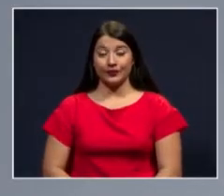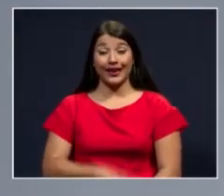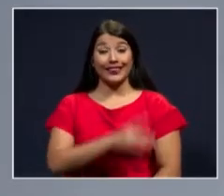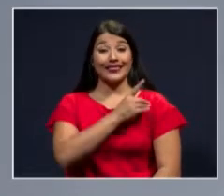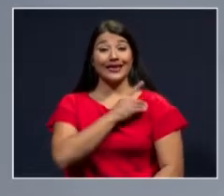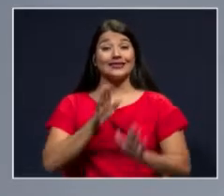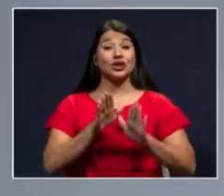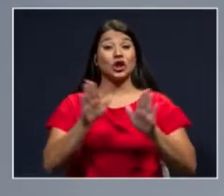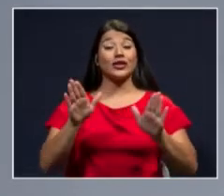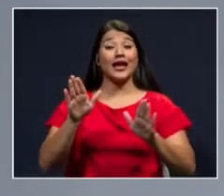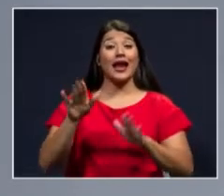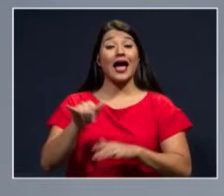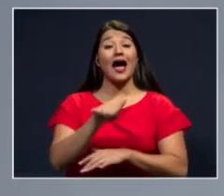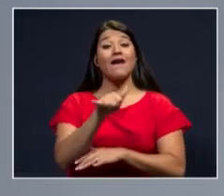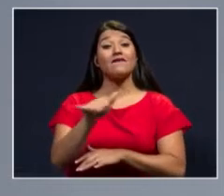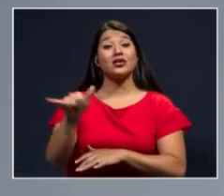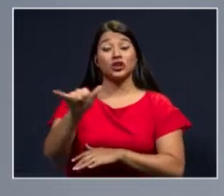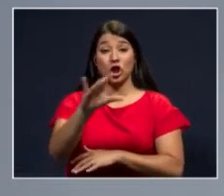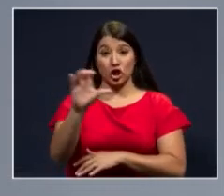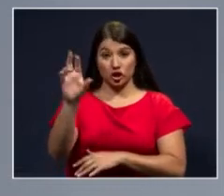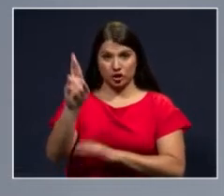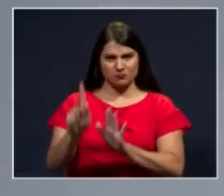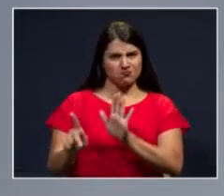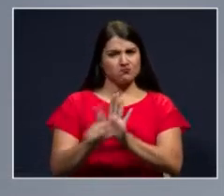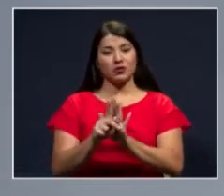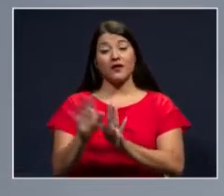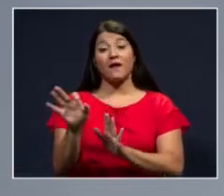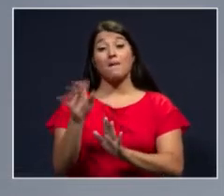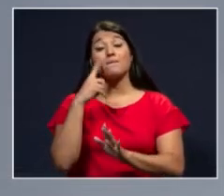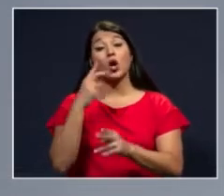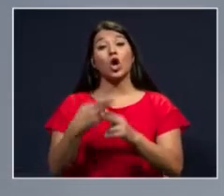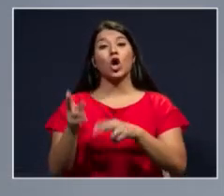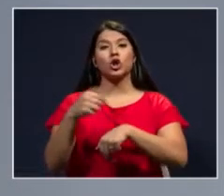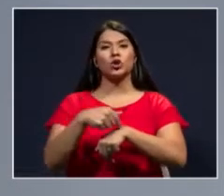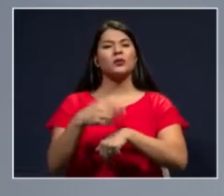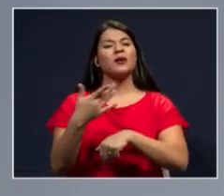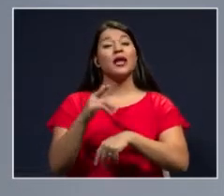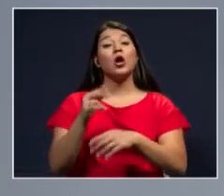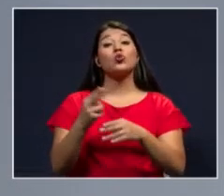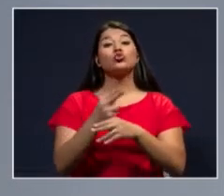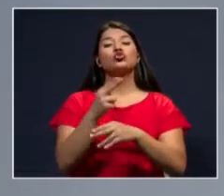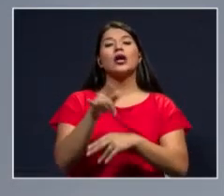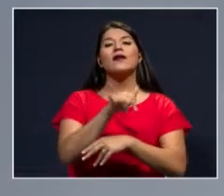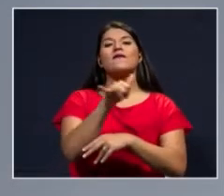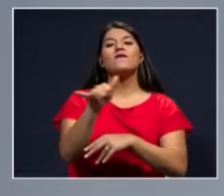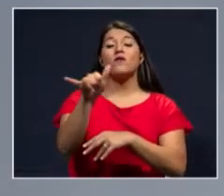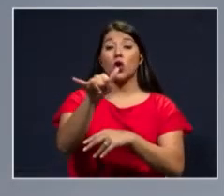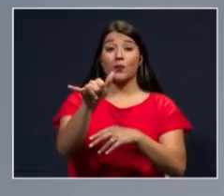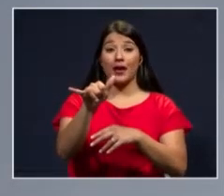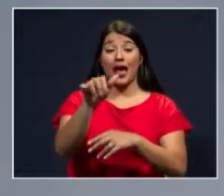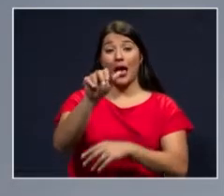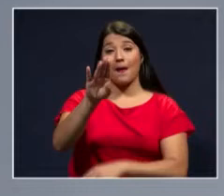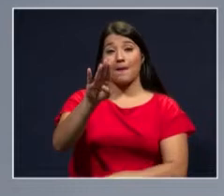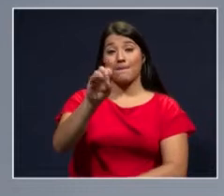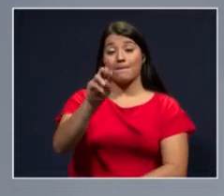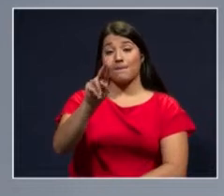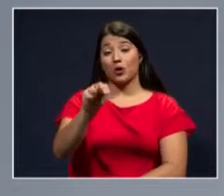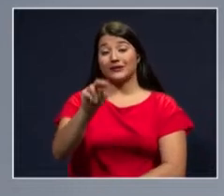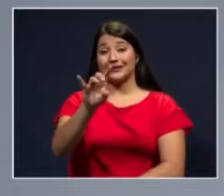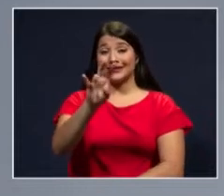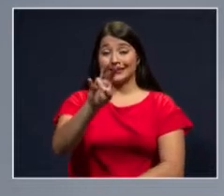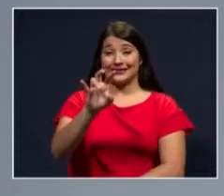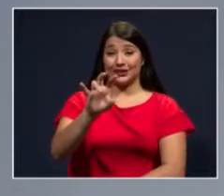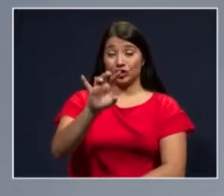Dirección General de Aviación Civil de Costa Rica prohibió de forma temporal los vuelos de las aeronaves Boeing 737-8 y